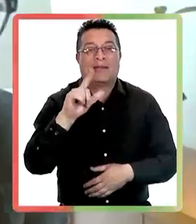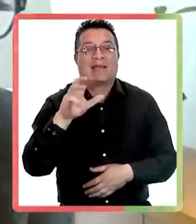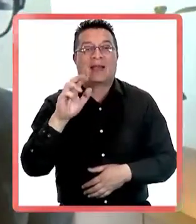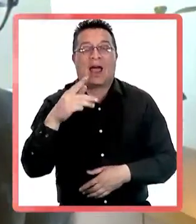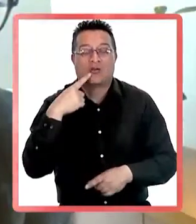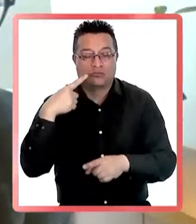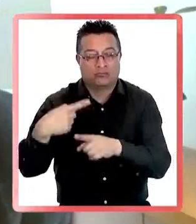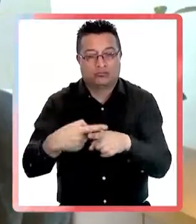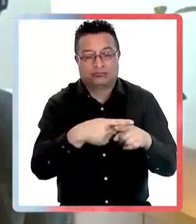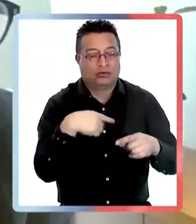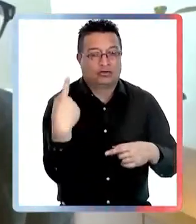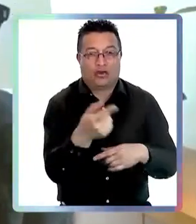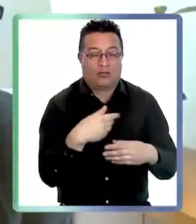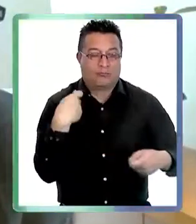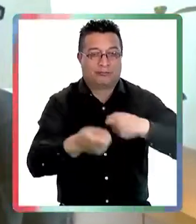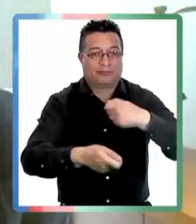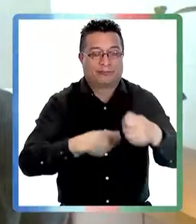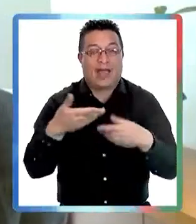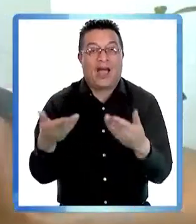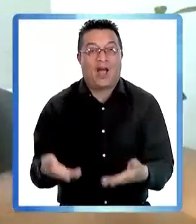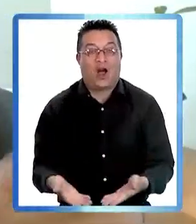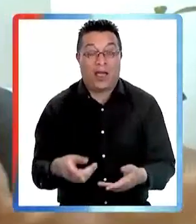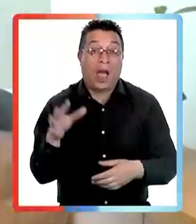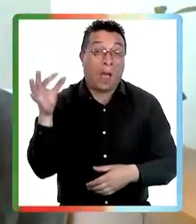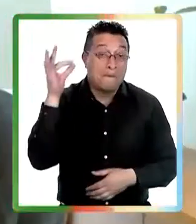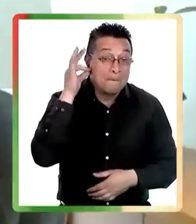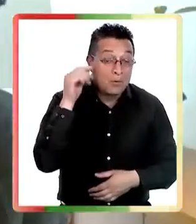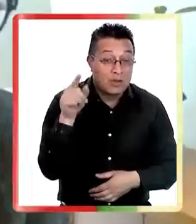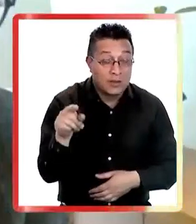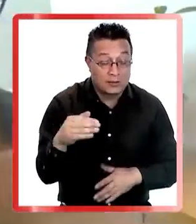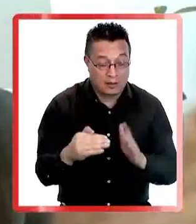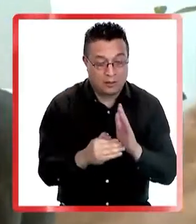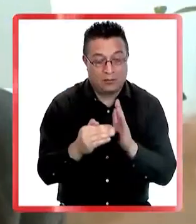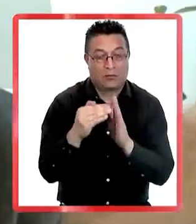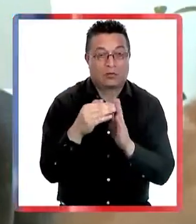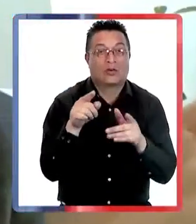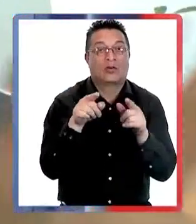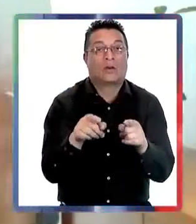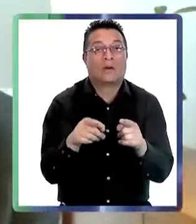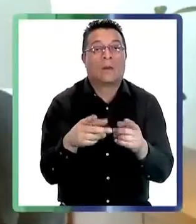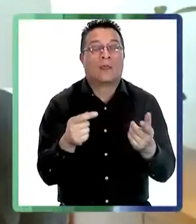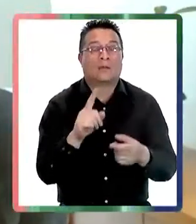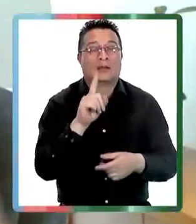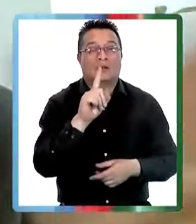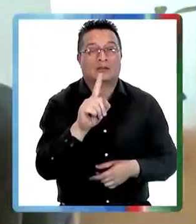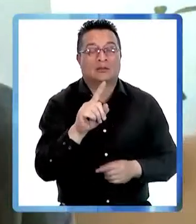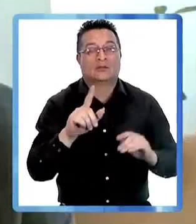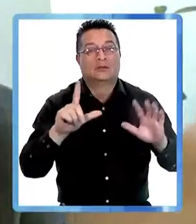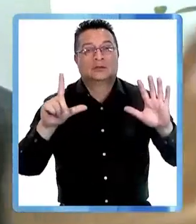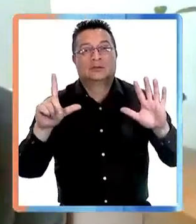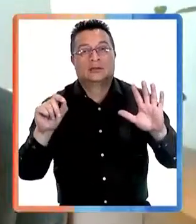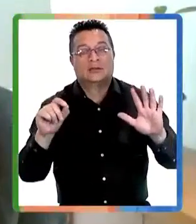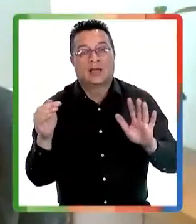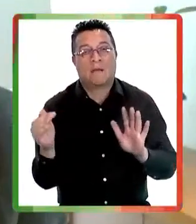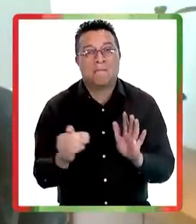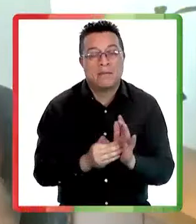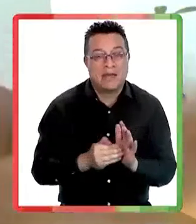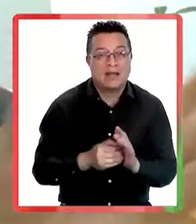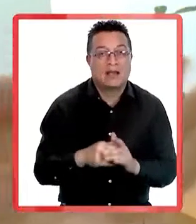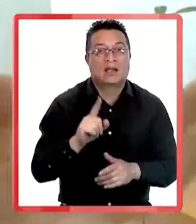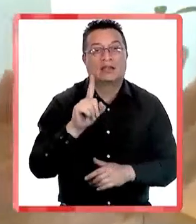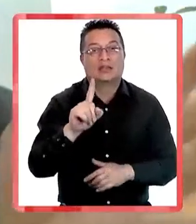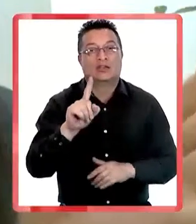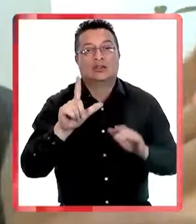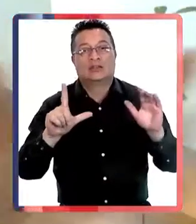pilar contributivo financiado por el empleador. Por lo tanto, a la mujer el aumento podría ser del orden de 170.000